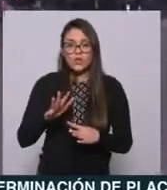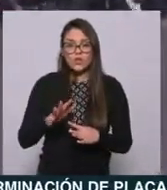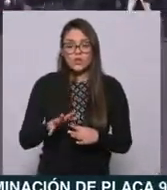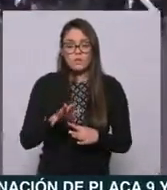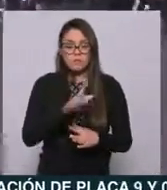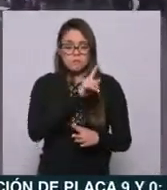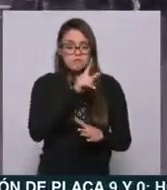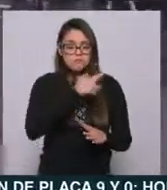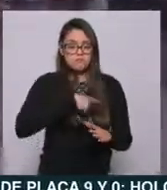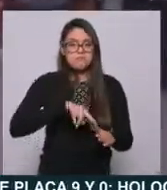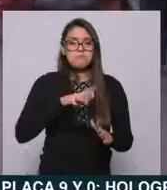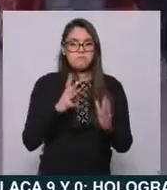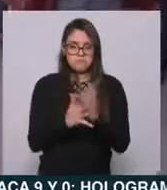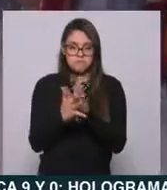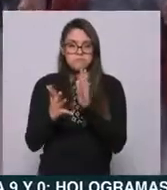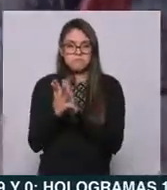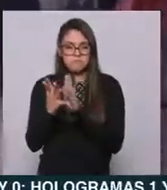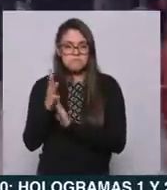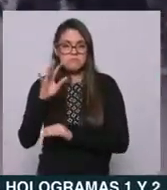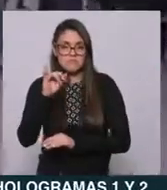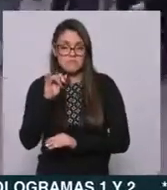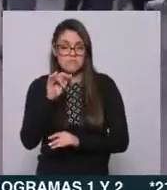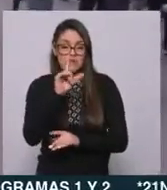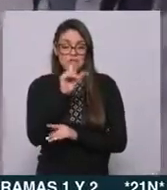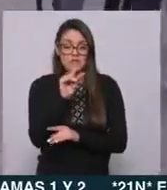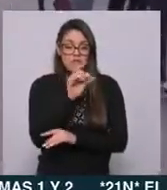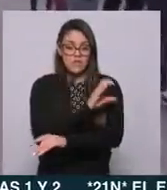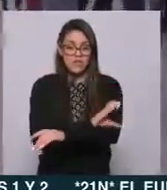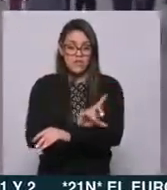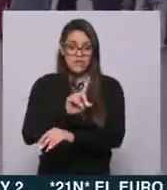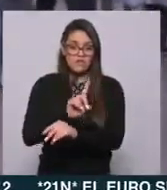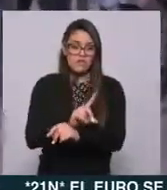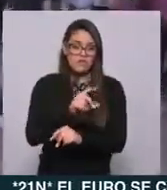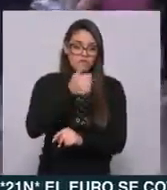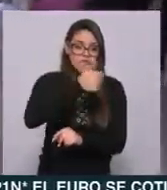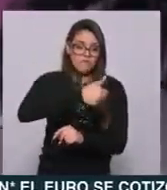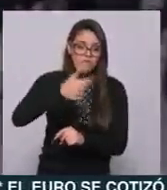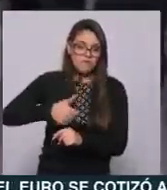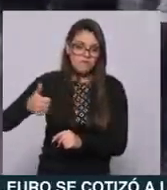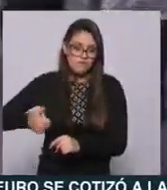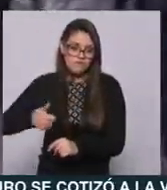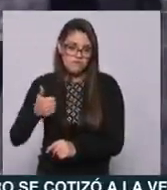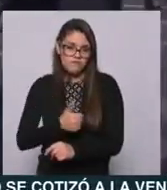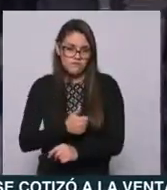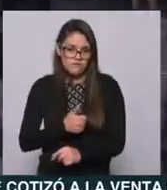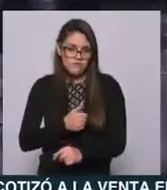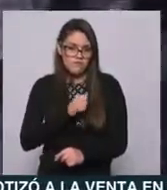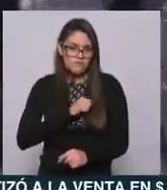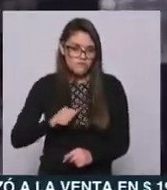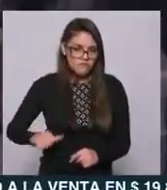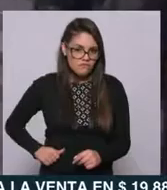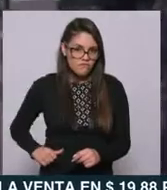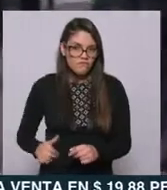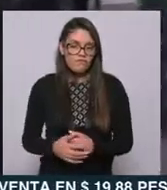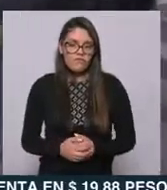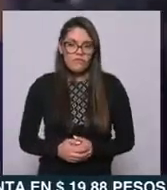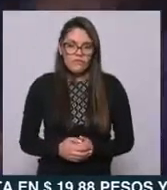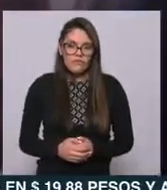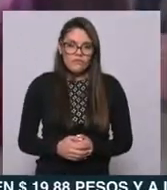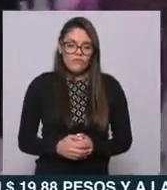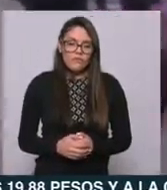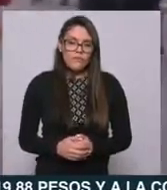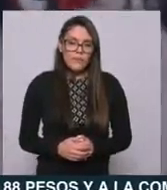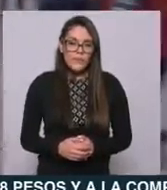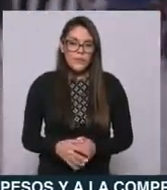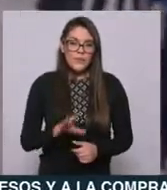federales, las 70 coordinaciones territoriales que hay en cada uno de las alcaldías,